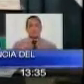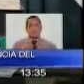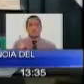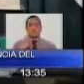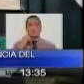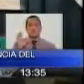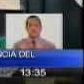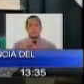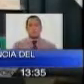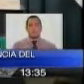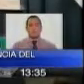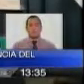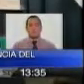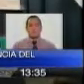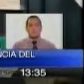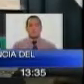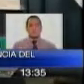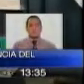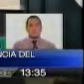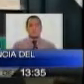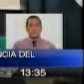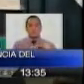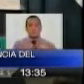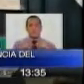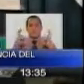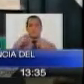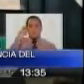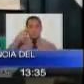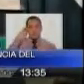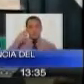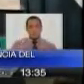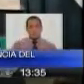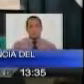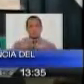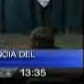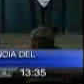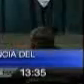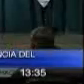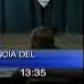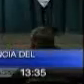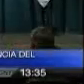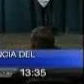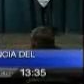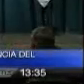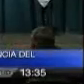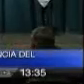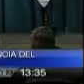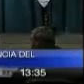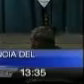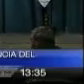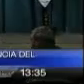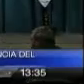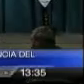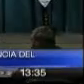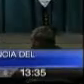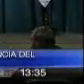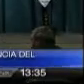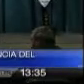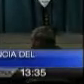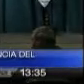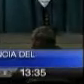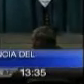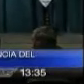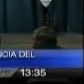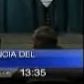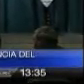solamente actores del ámbito político, sino principalmente, como dice mi compañero, de ONGs de derechos humanos? Ha